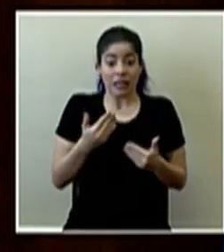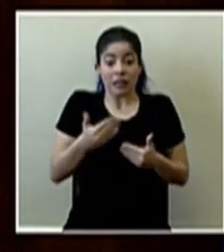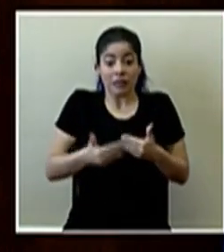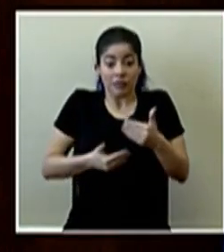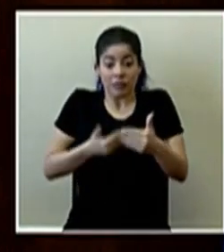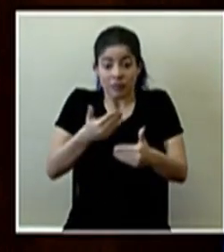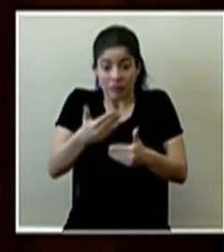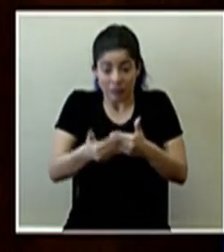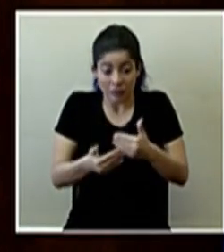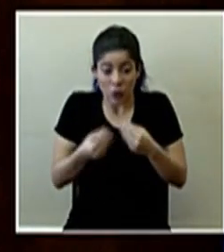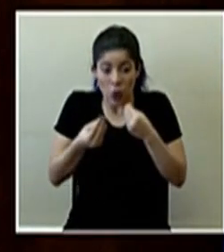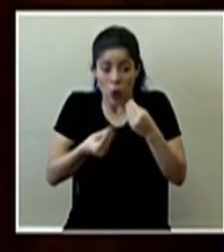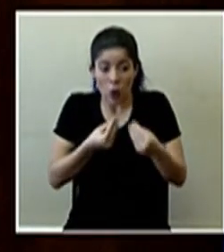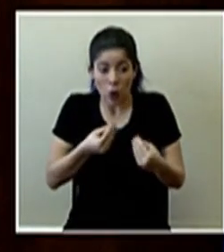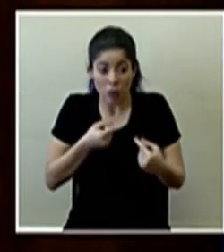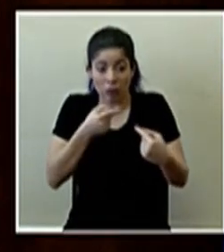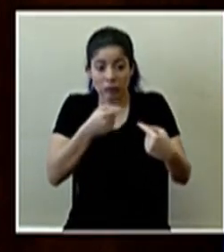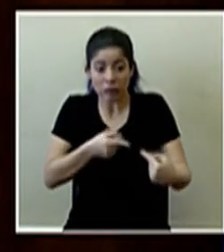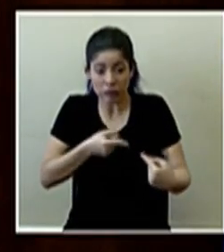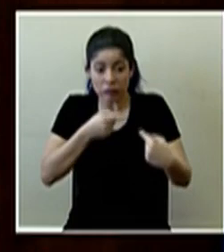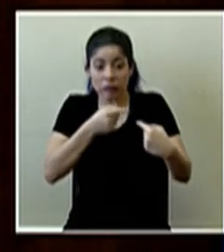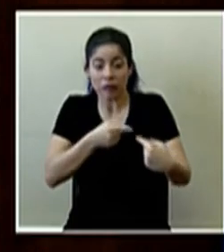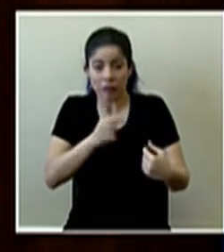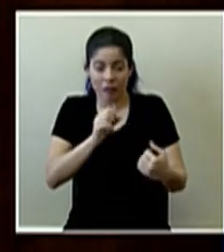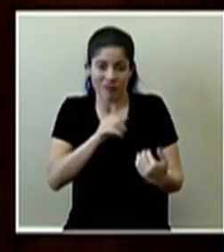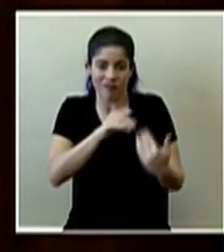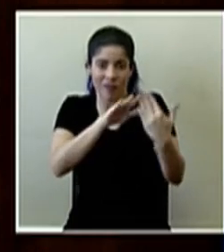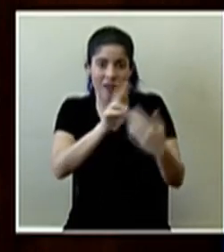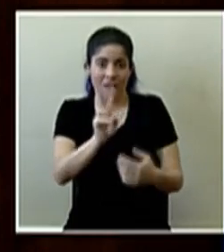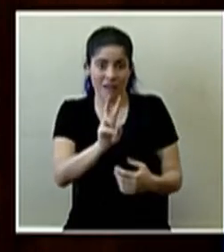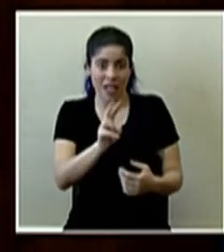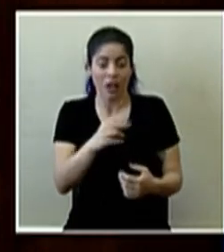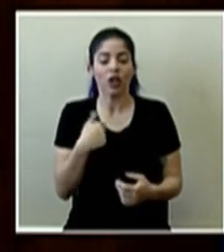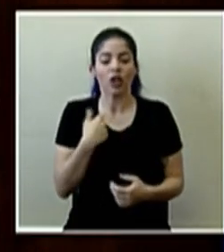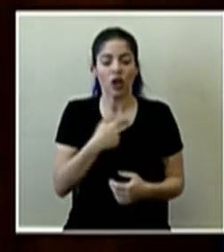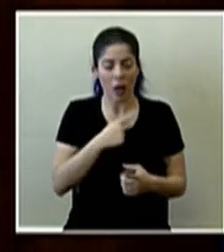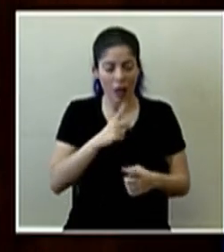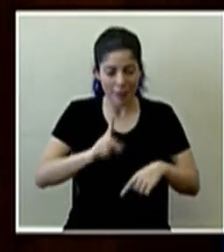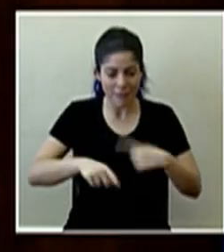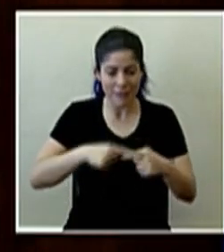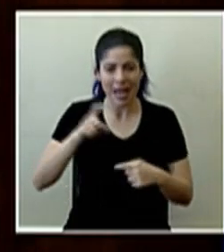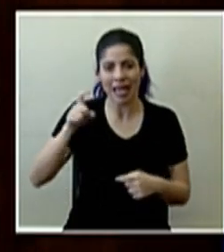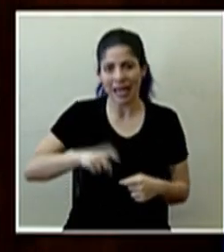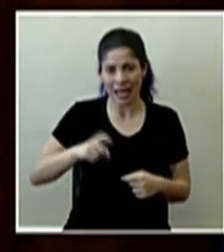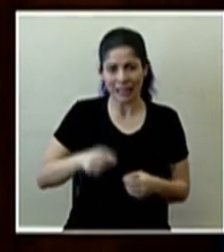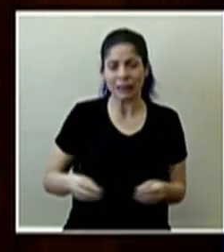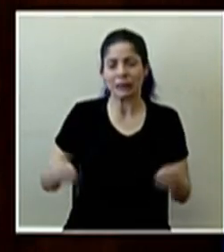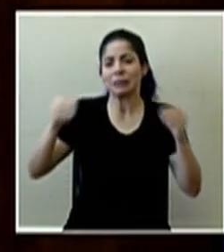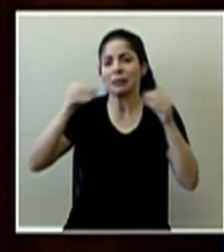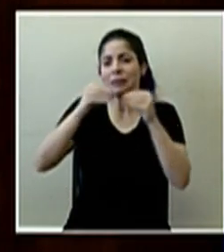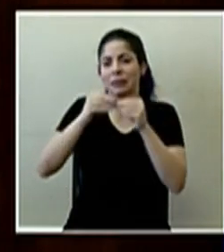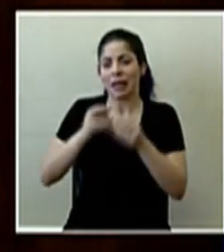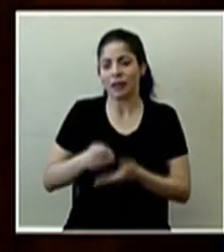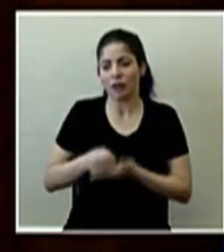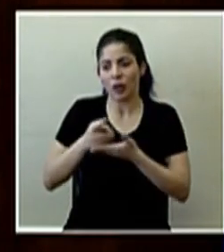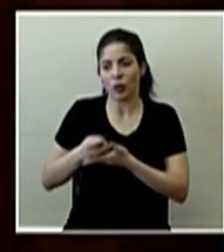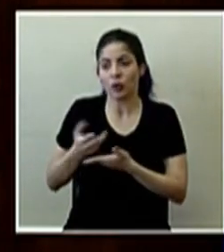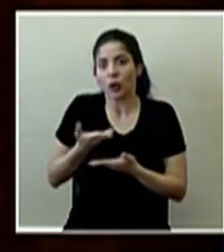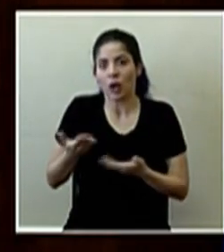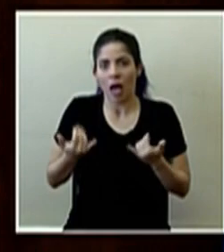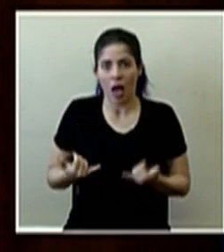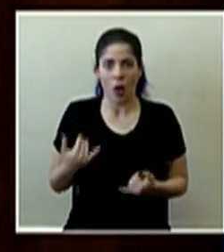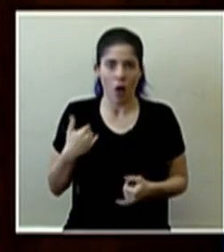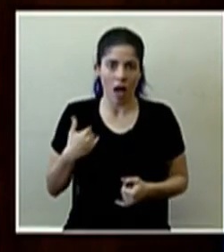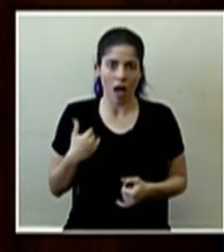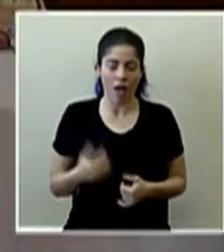transcurso de lidiar con este virus, vamos a necesitar mucho más recursos de los que tenemos hoy.